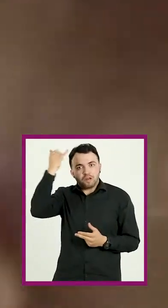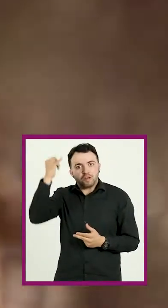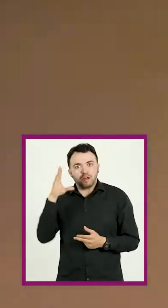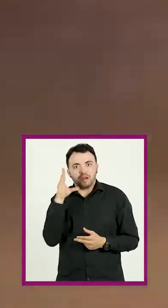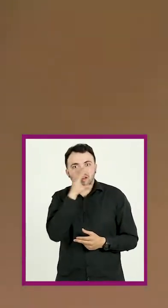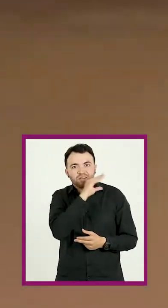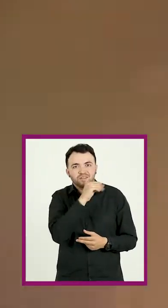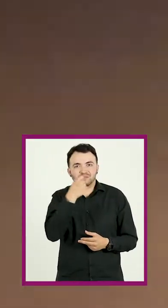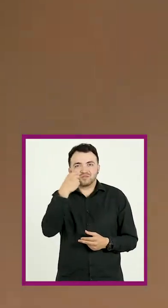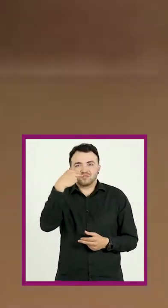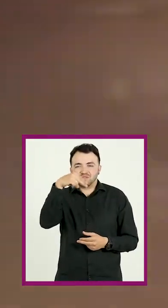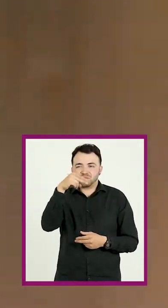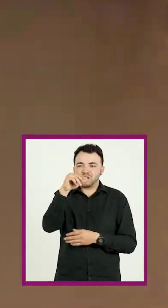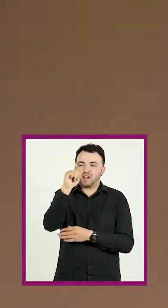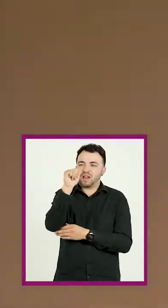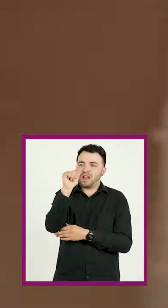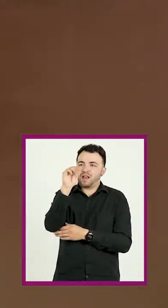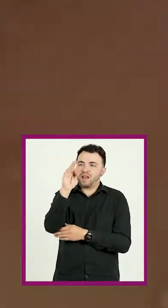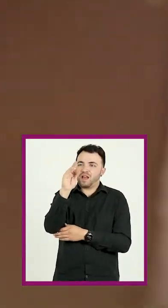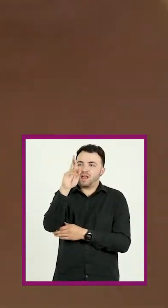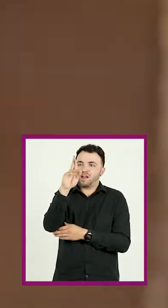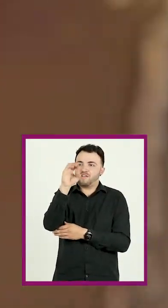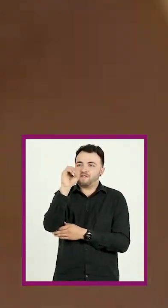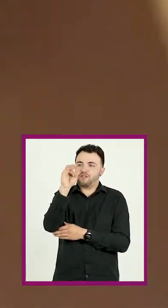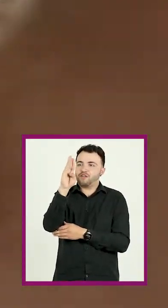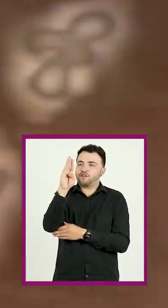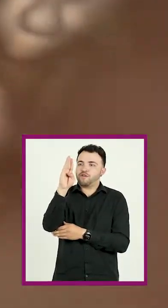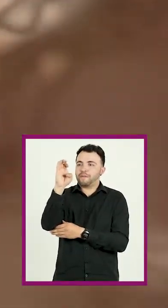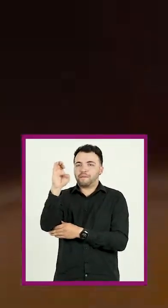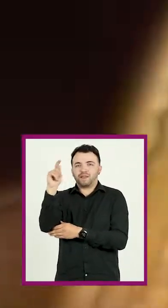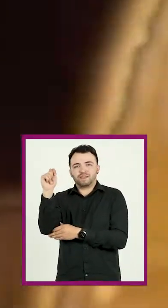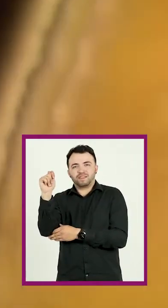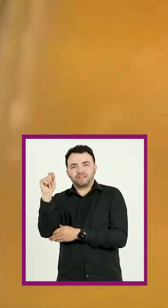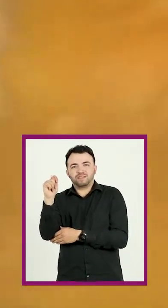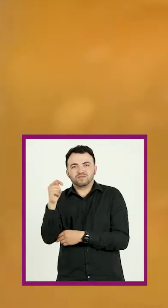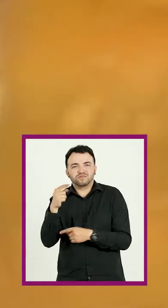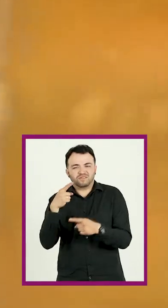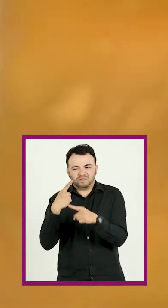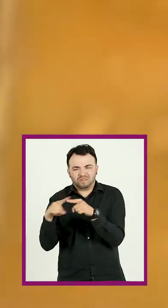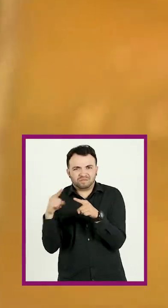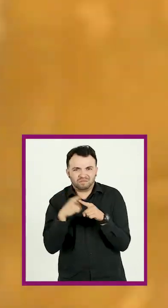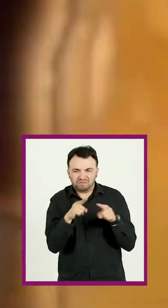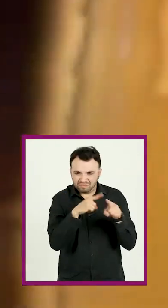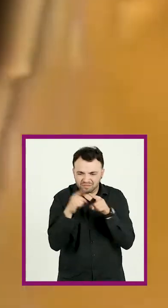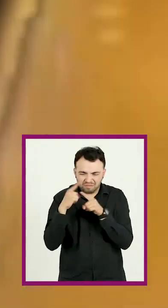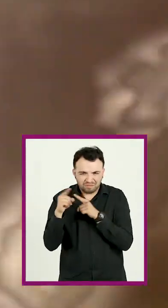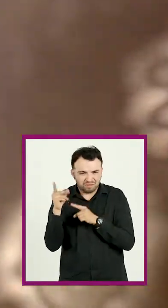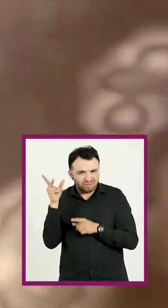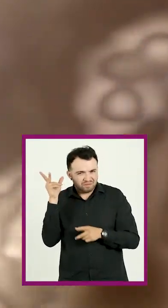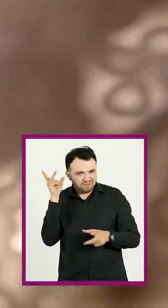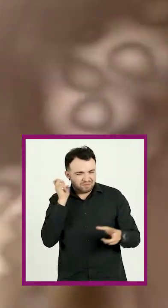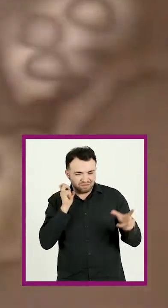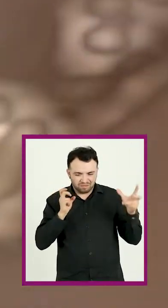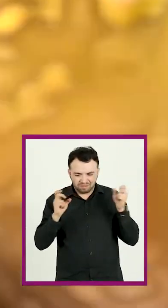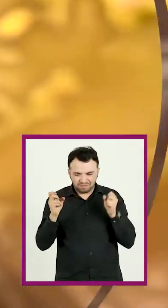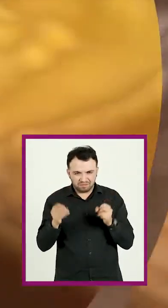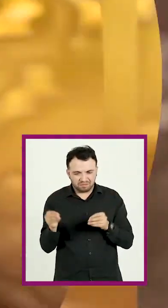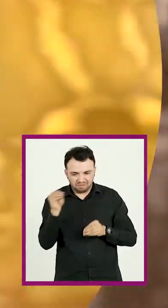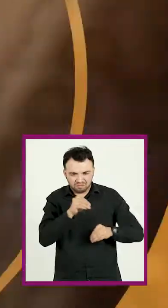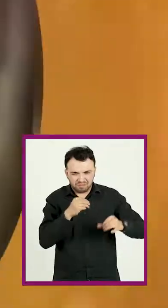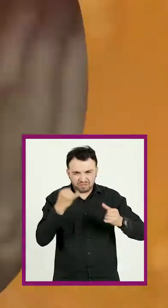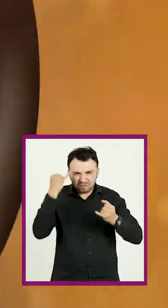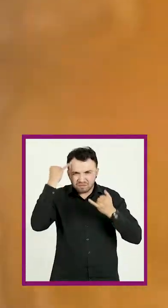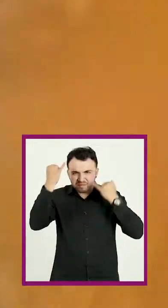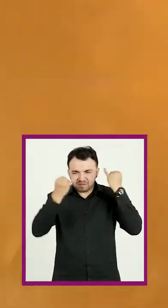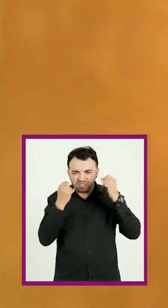que se conoce como Afrobeat, que tomó elementos de funk, más elementos de funk para integrar al high life, y